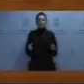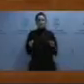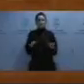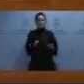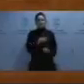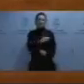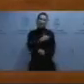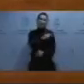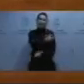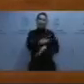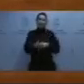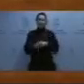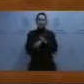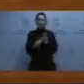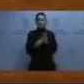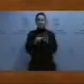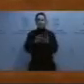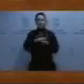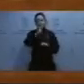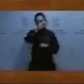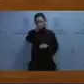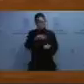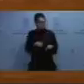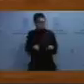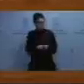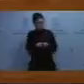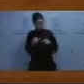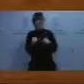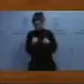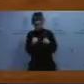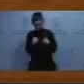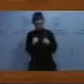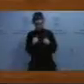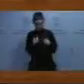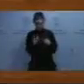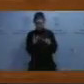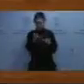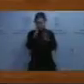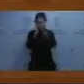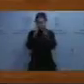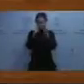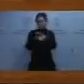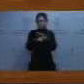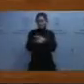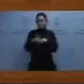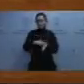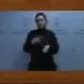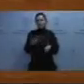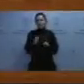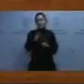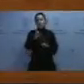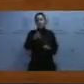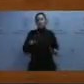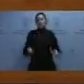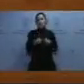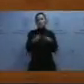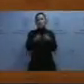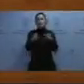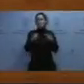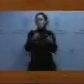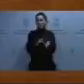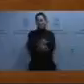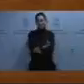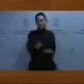cómplices de los socialistas de su desalmada, cruel e inmoral gestión que ha destruido la imagen del ERA. Seguiremos defendiendo